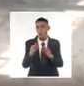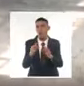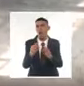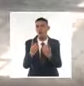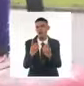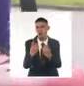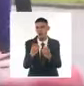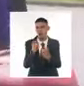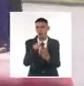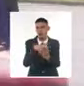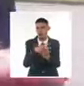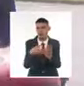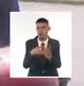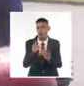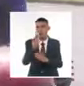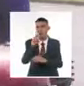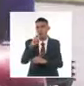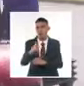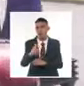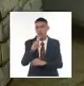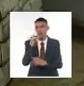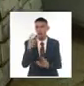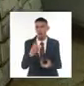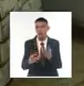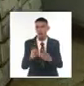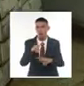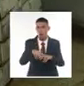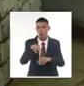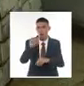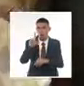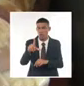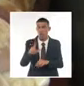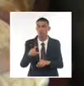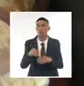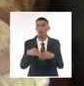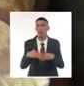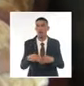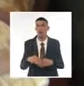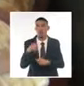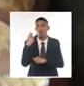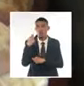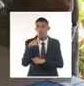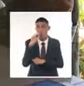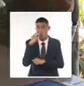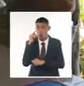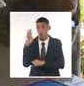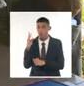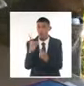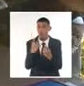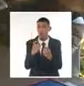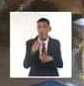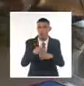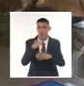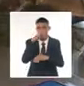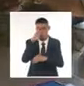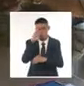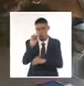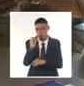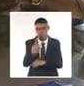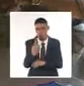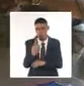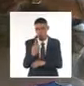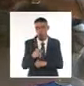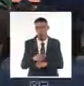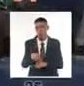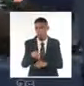Clara, Cienfuegos, Holguín y Granma. Y en cuanto al pollo, falta por iniciar su distribución en Santiago de Cuba, lo que ocurrirá en